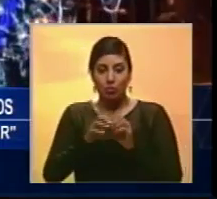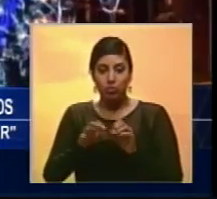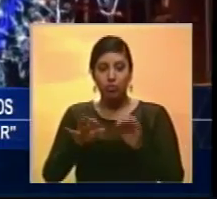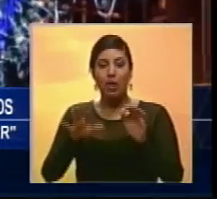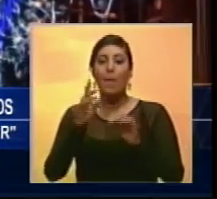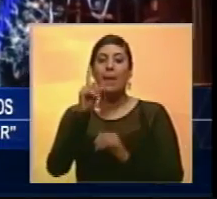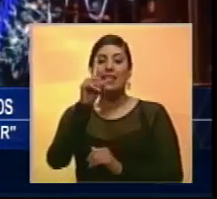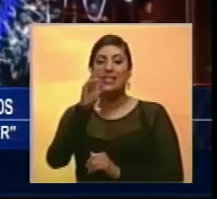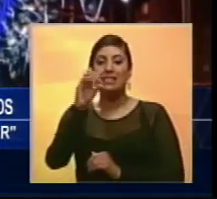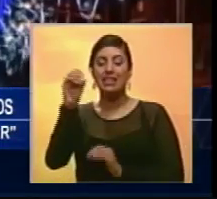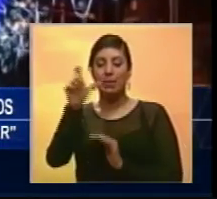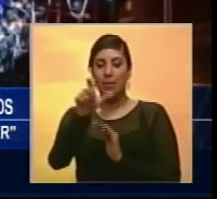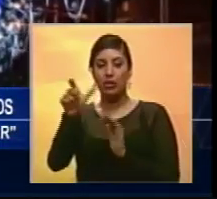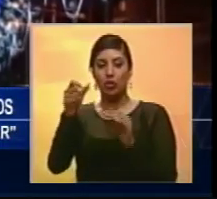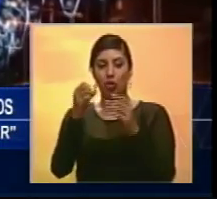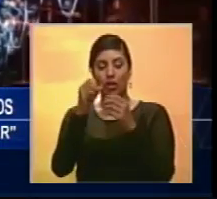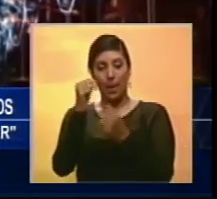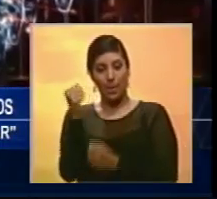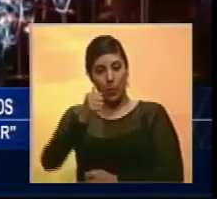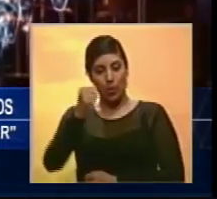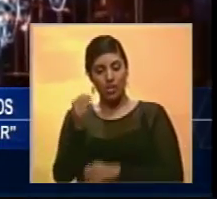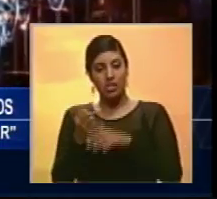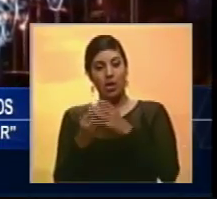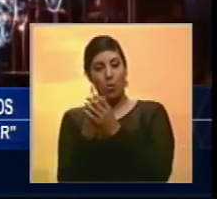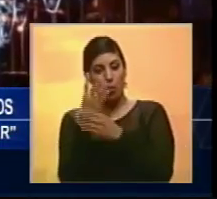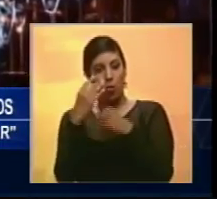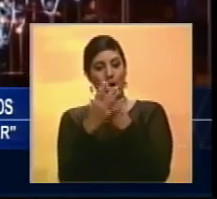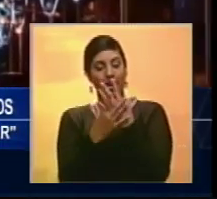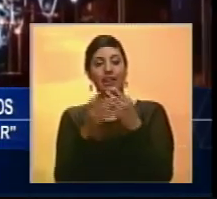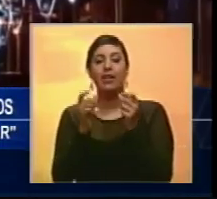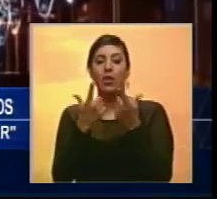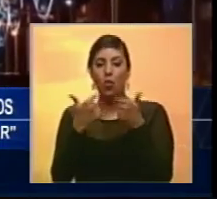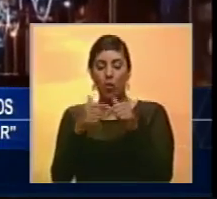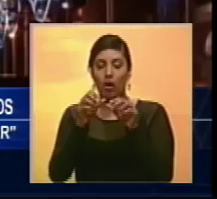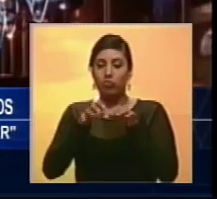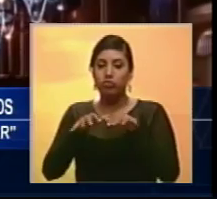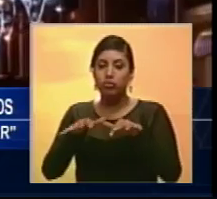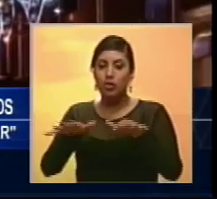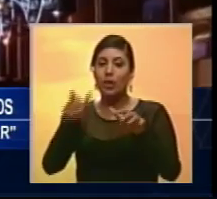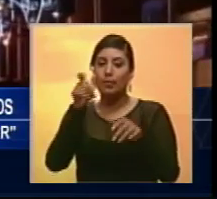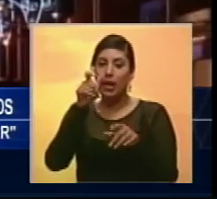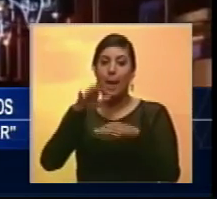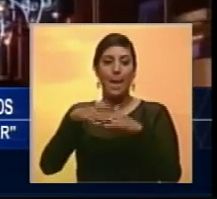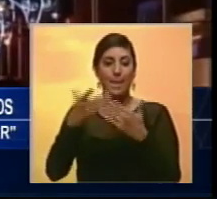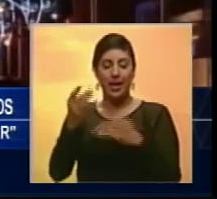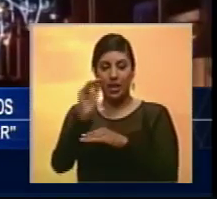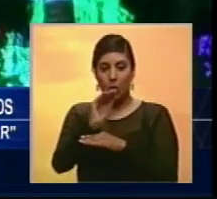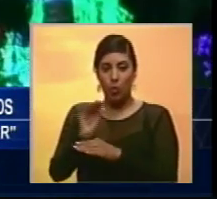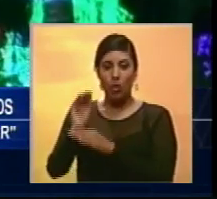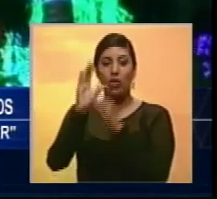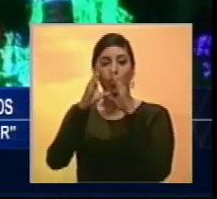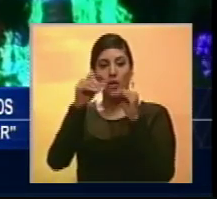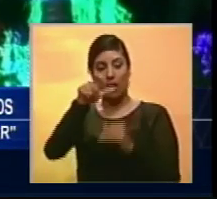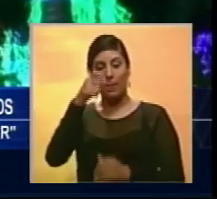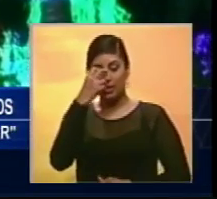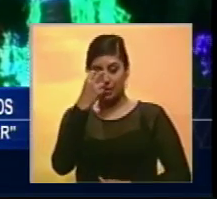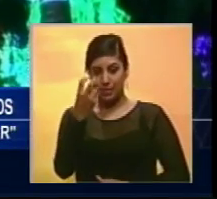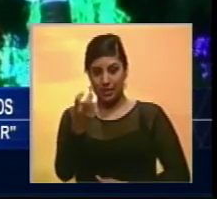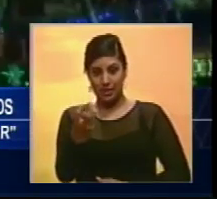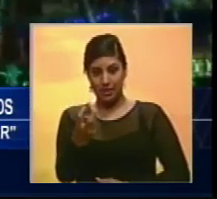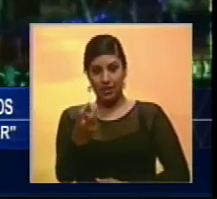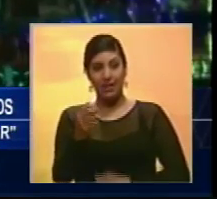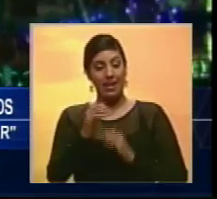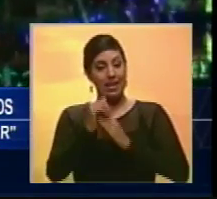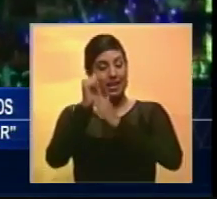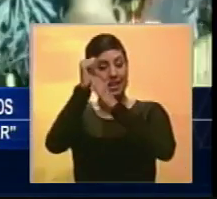de 100 funcionarios de la policía de Guanta, quienes se mantienen desplegados por toda la jurisdicción en resguardo de todos los visitantes. El